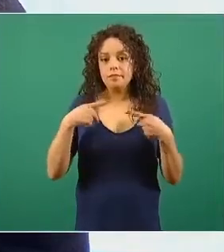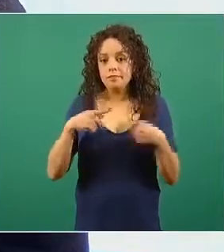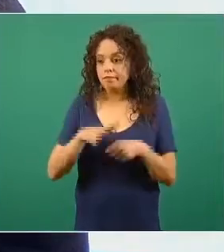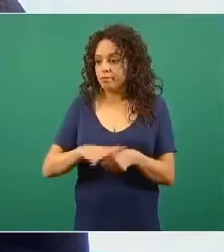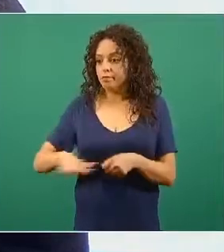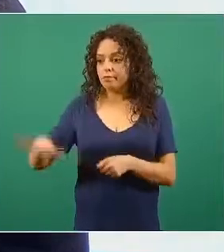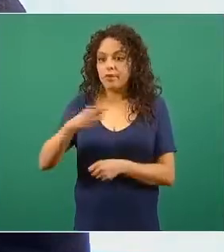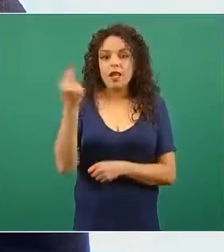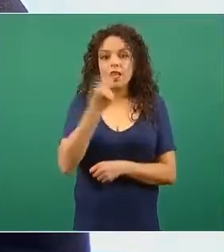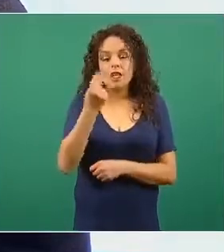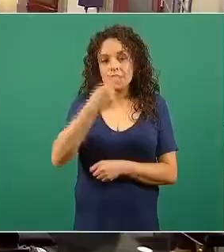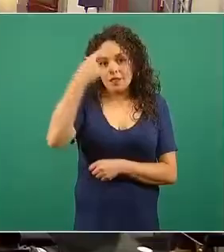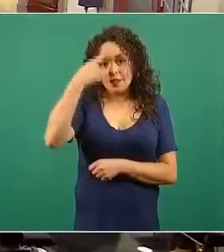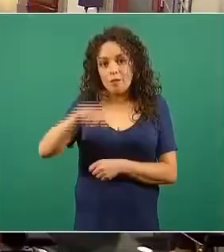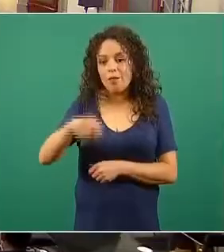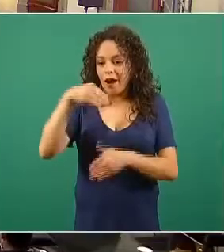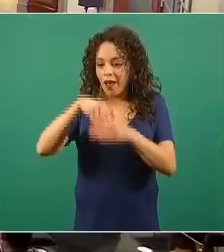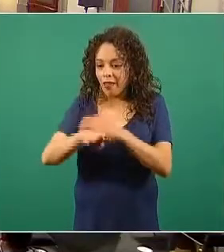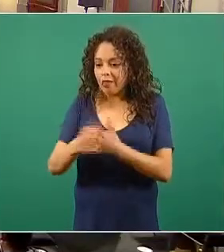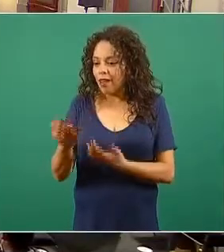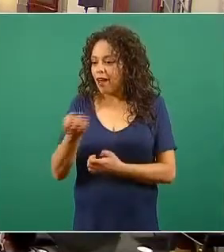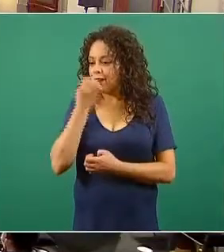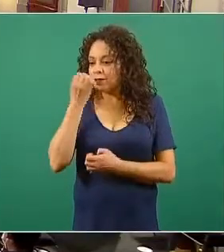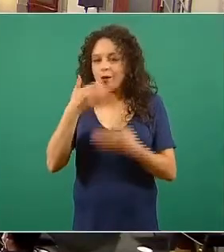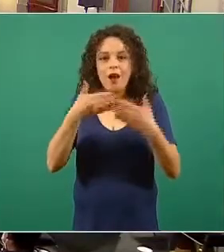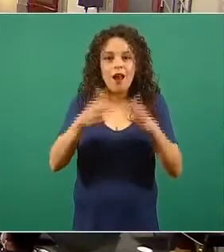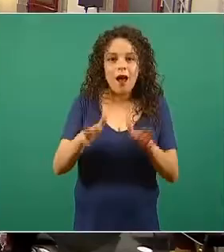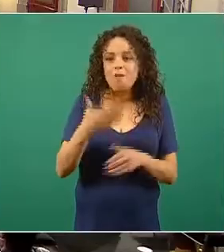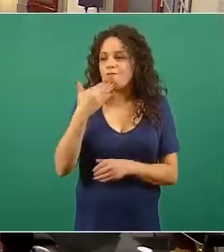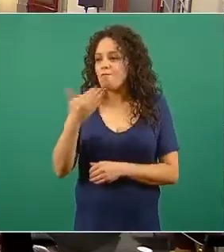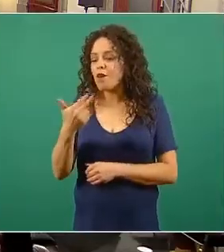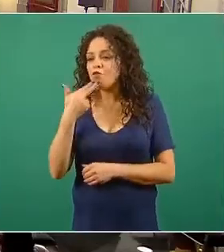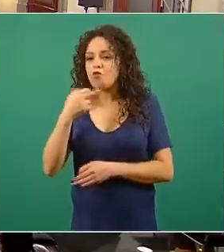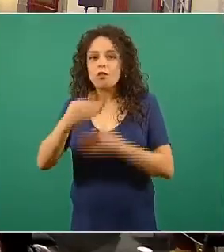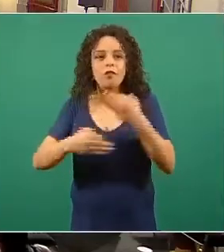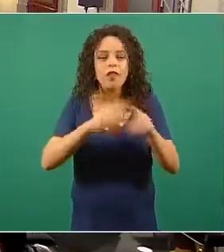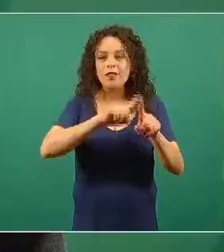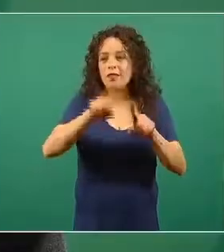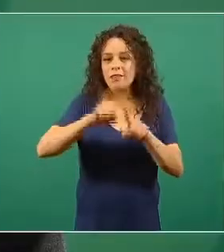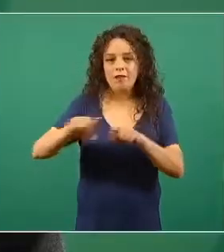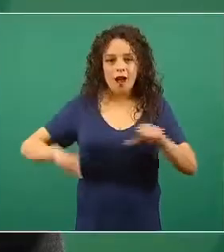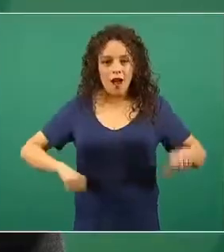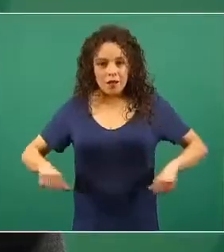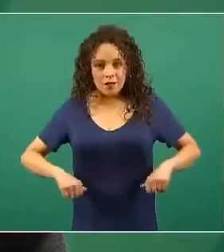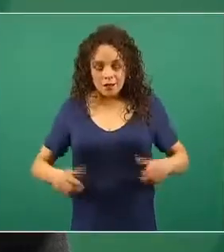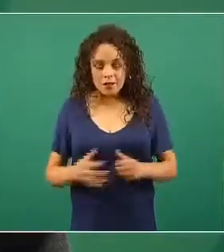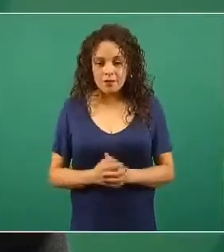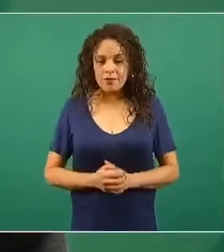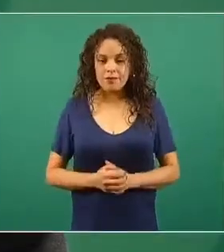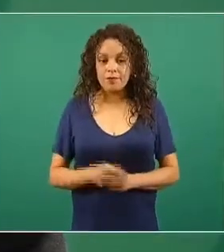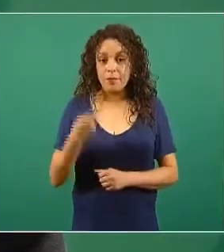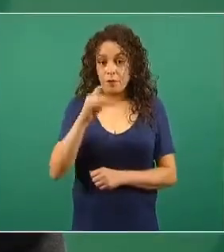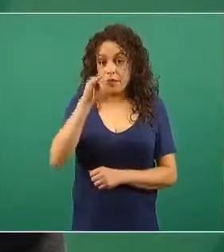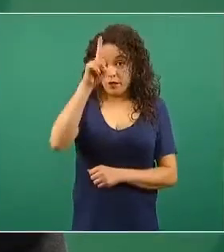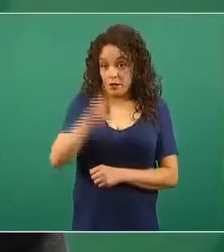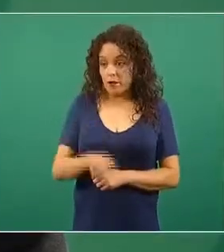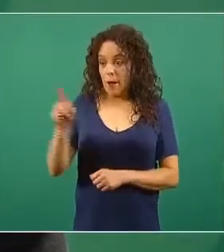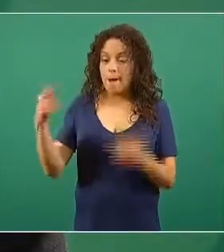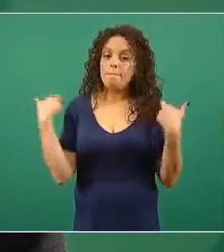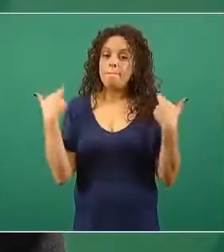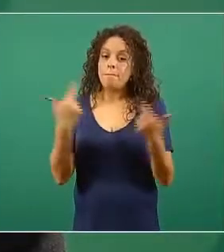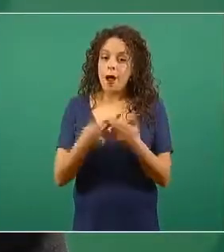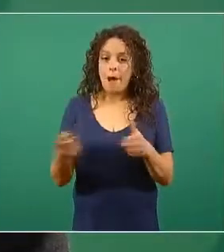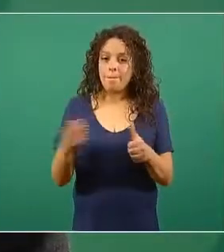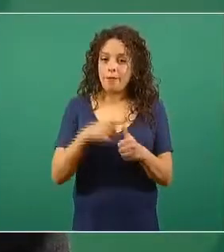escuela esté abierta y esté funcional. Si bien es cierto, el maestro es el que lleva a cabo la